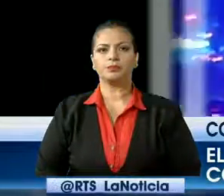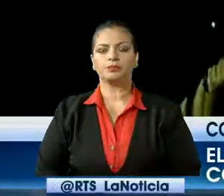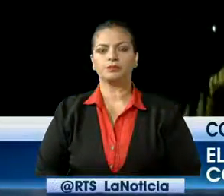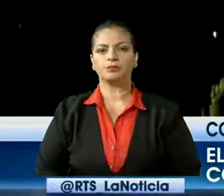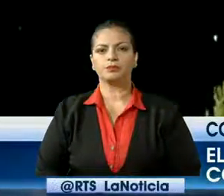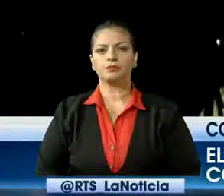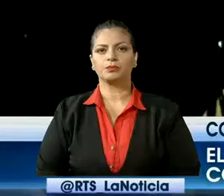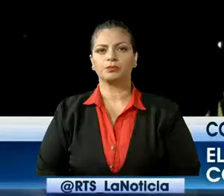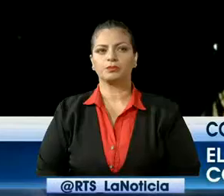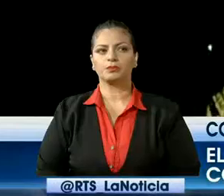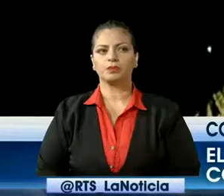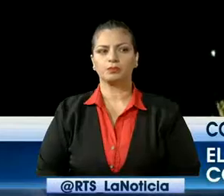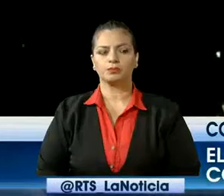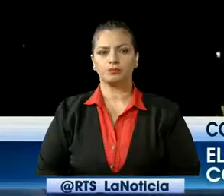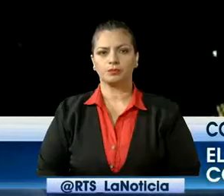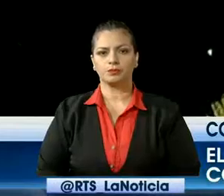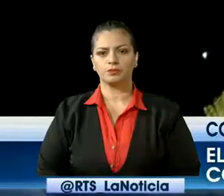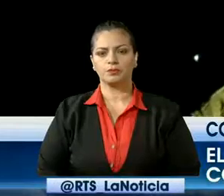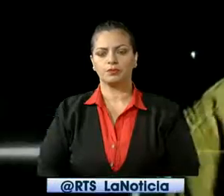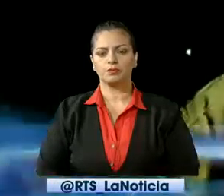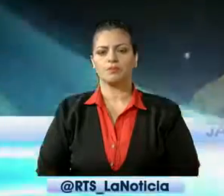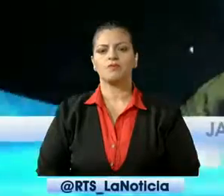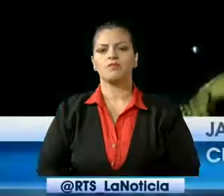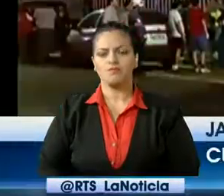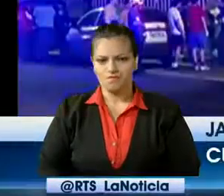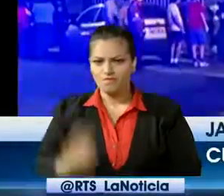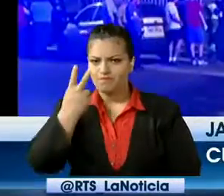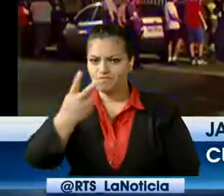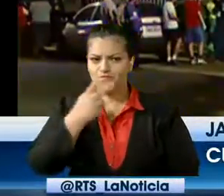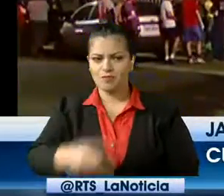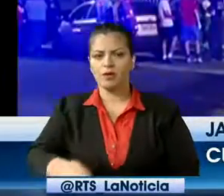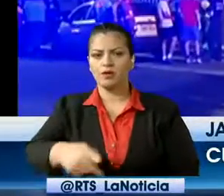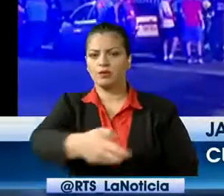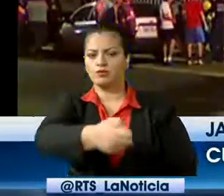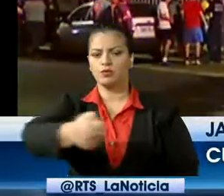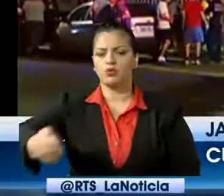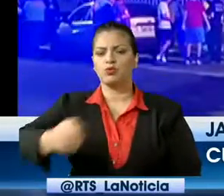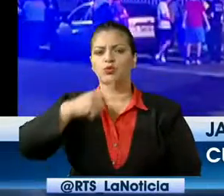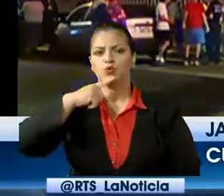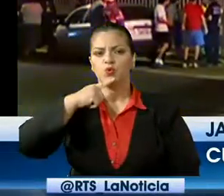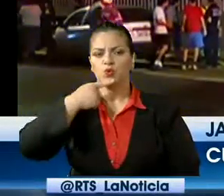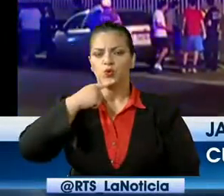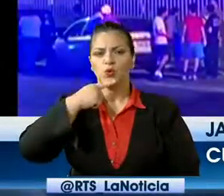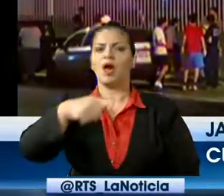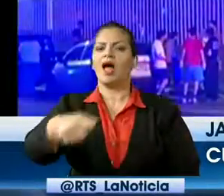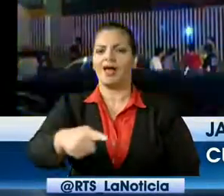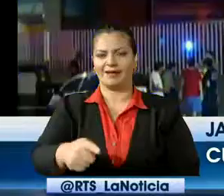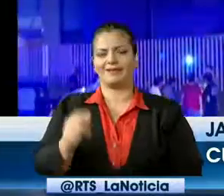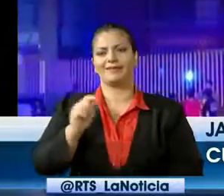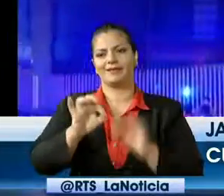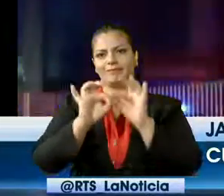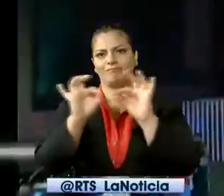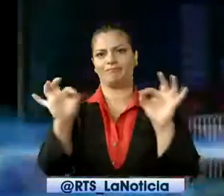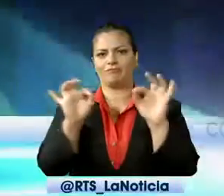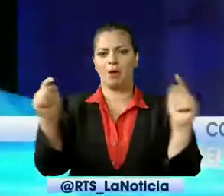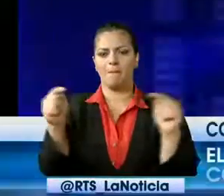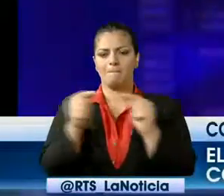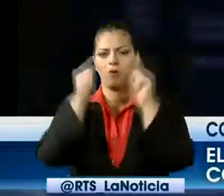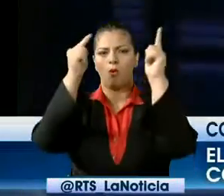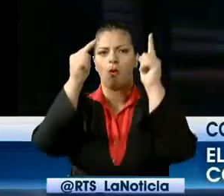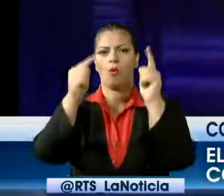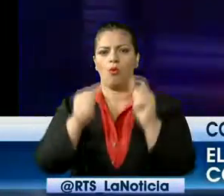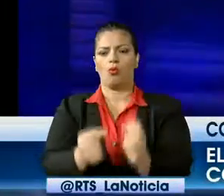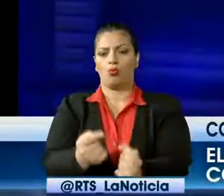Se trataba de una refrigeradora que para el parecer se había tenido un cortocircuito y eso ocasionó la alarma. ¿Los bomberos llegaron a tiempo? Sí, los bomberos llegaron a